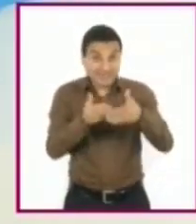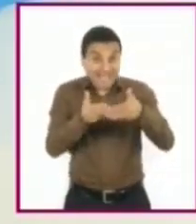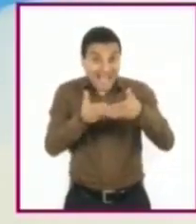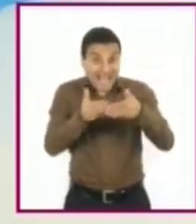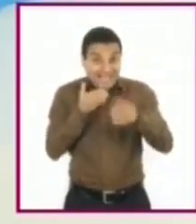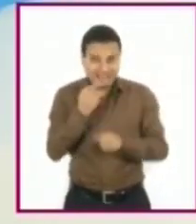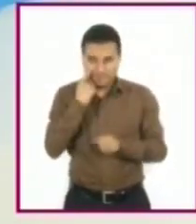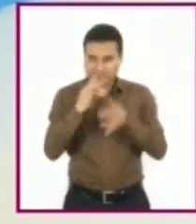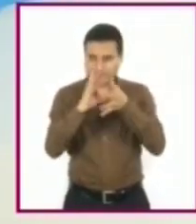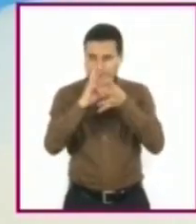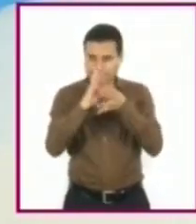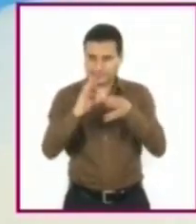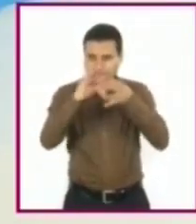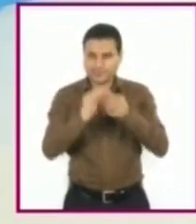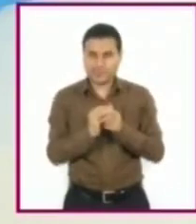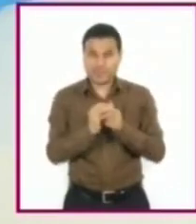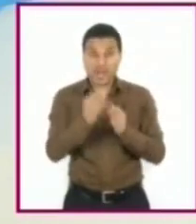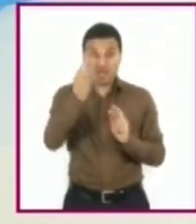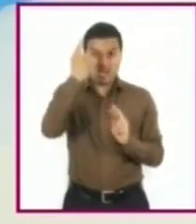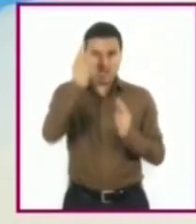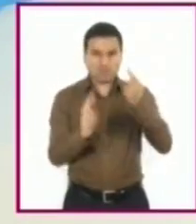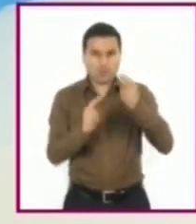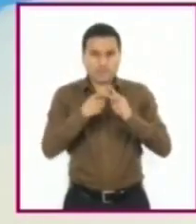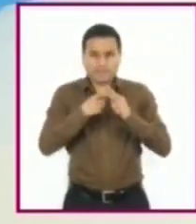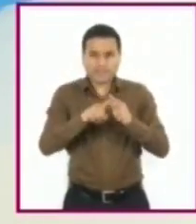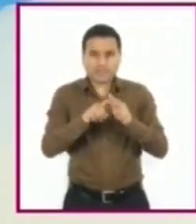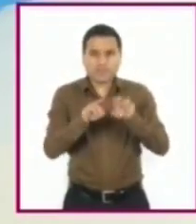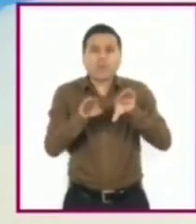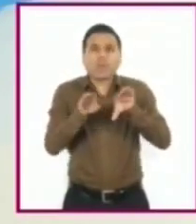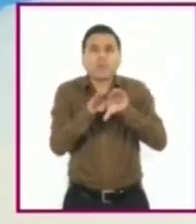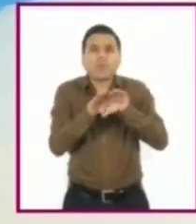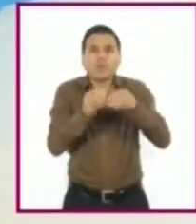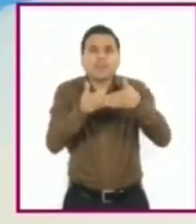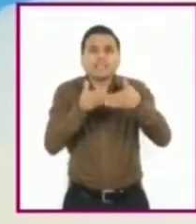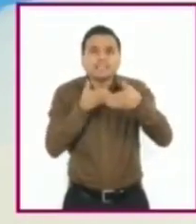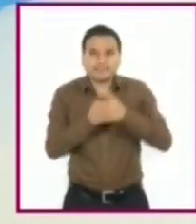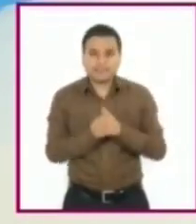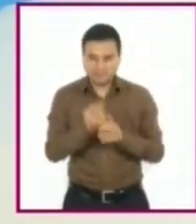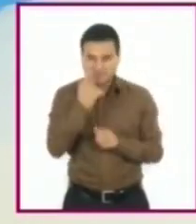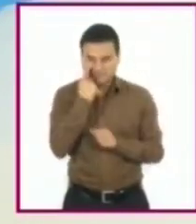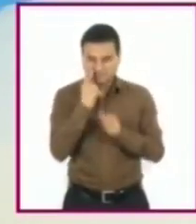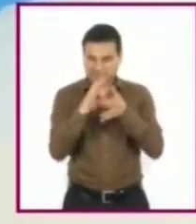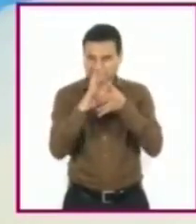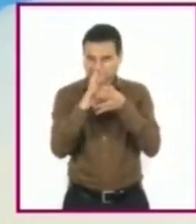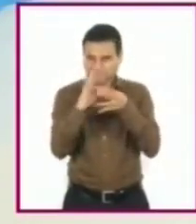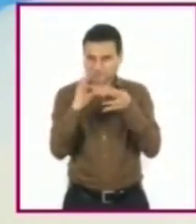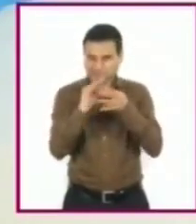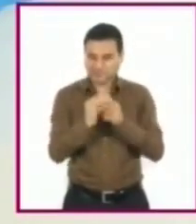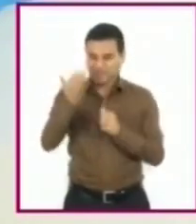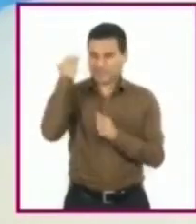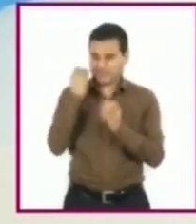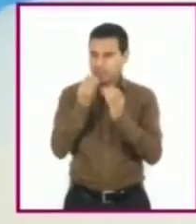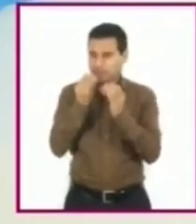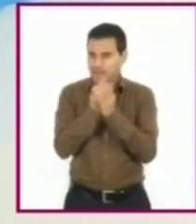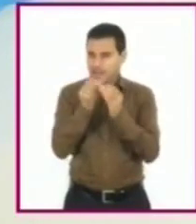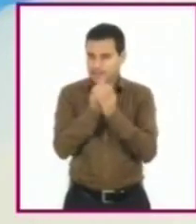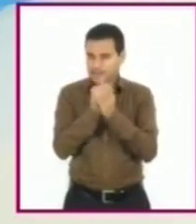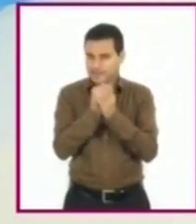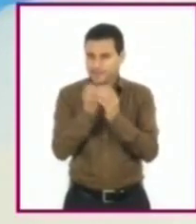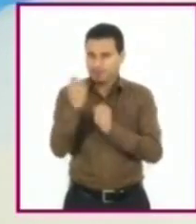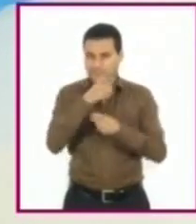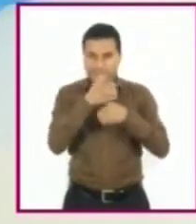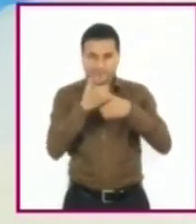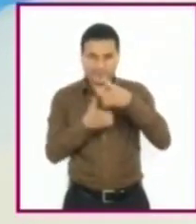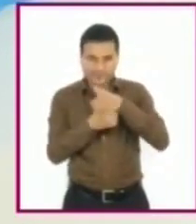los antecedentes que derivaron en estos acontecimientos. Retomemos algunos conceptos de las sesiones anteriores, como